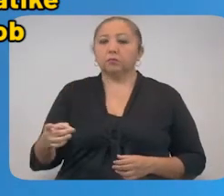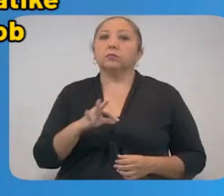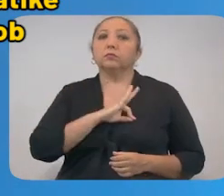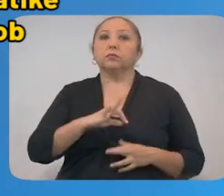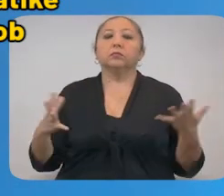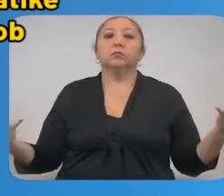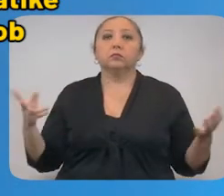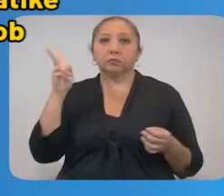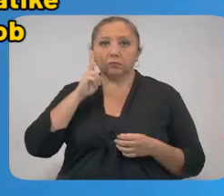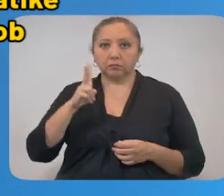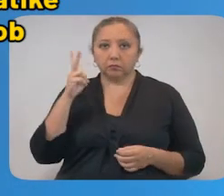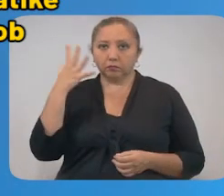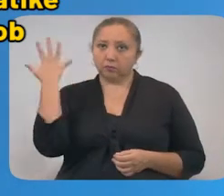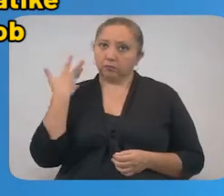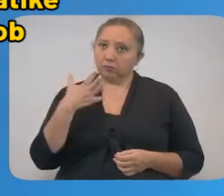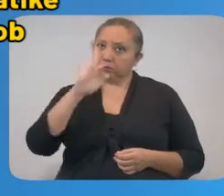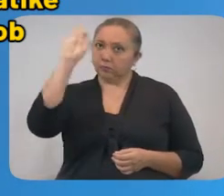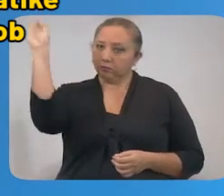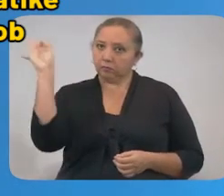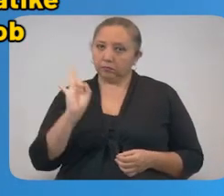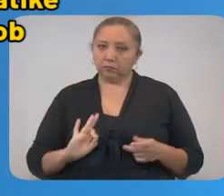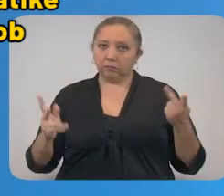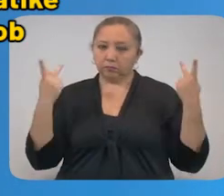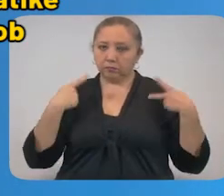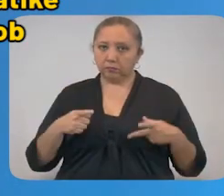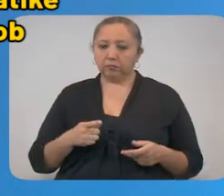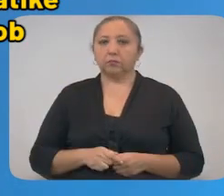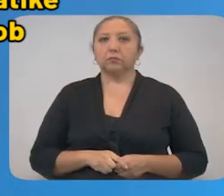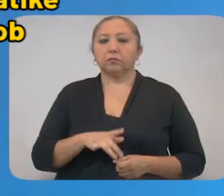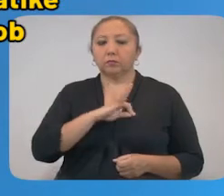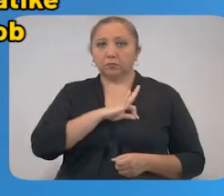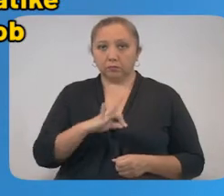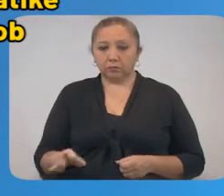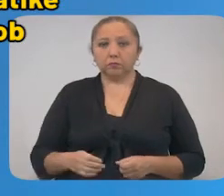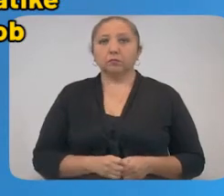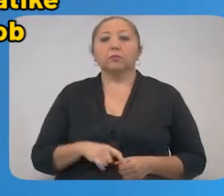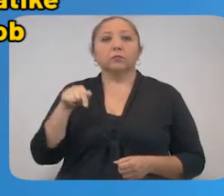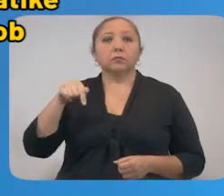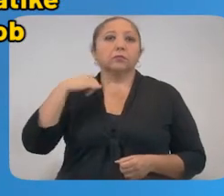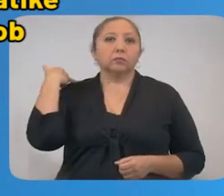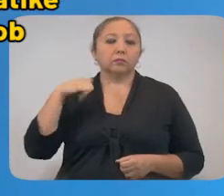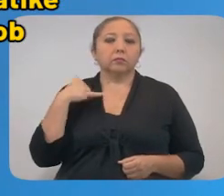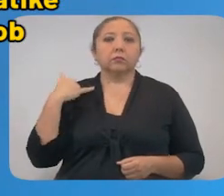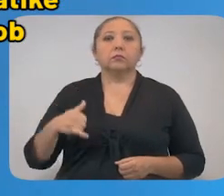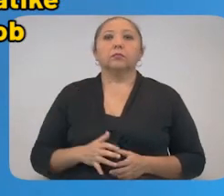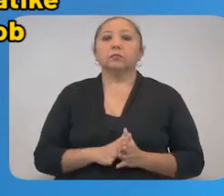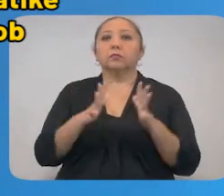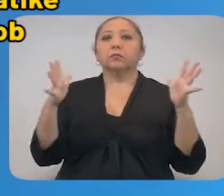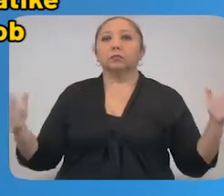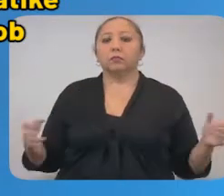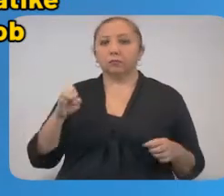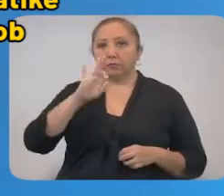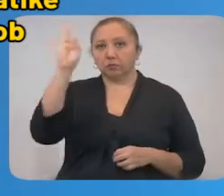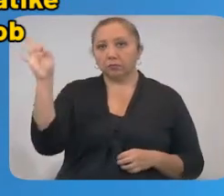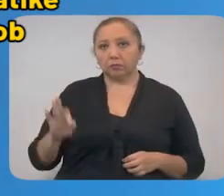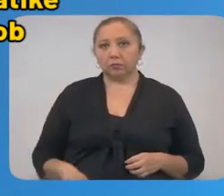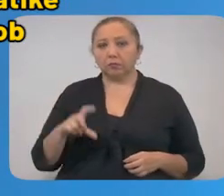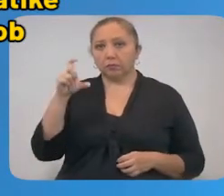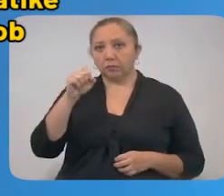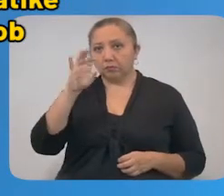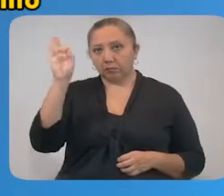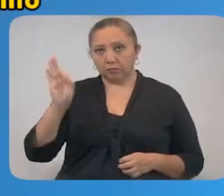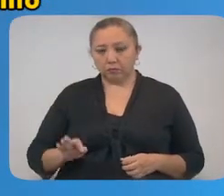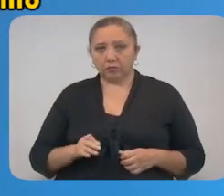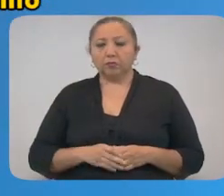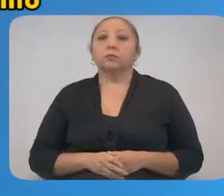pueden realizar pruebas al 10% de los pacientes sintomáticos sospechosos y en Yucatán hemos duplicado ese porcentaje hasta un